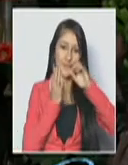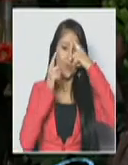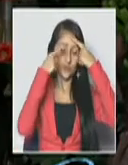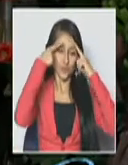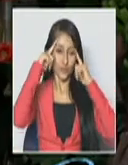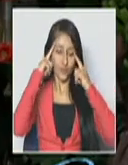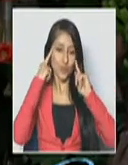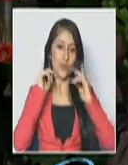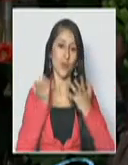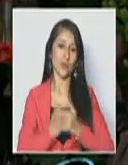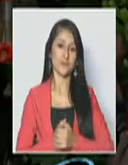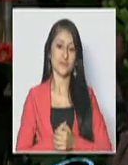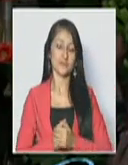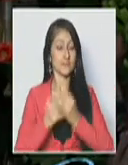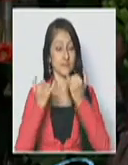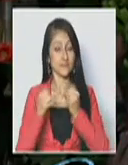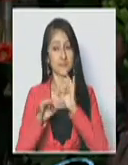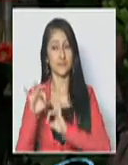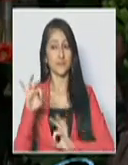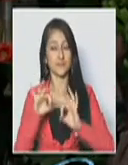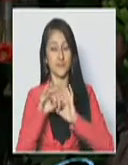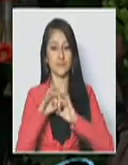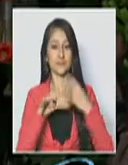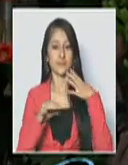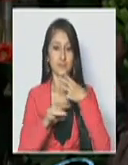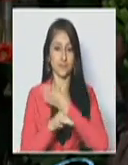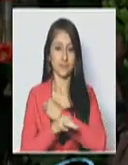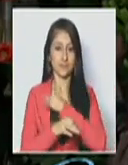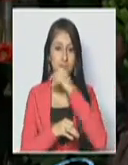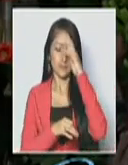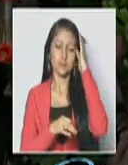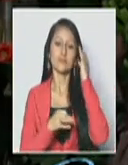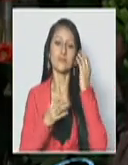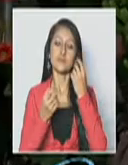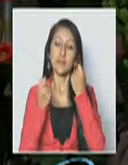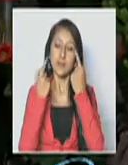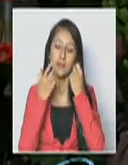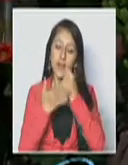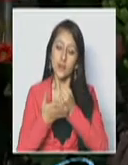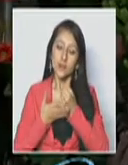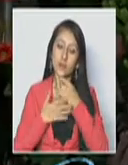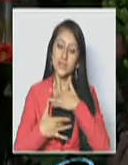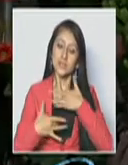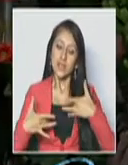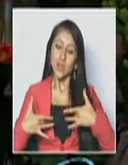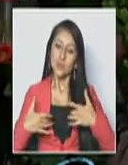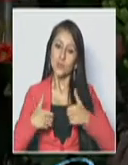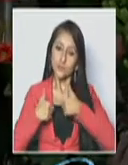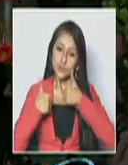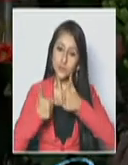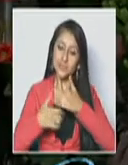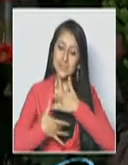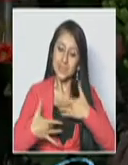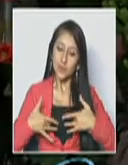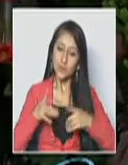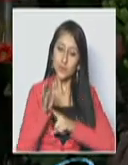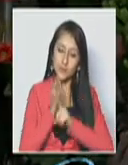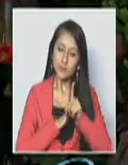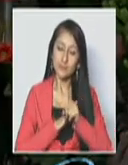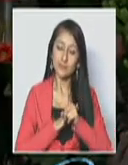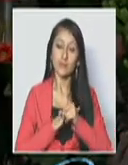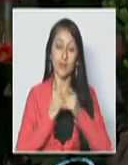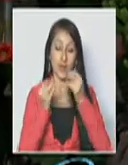es fundamental que nosotros lo interpretamos para bien de la salud por eso quienes tengan la